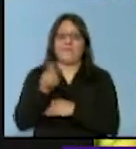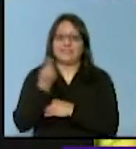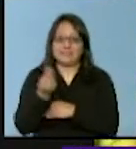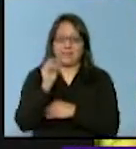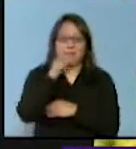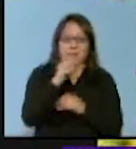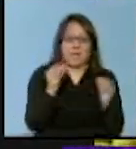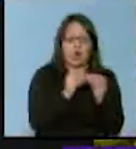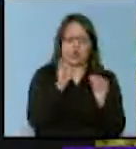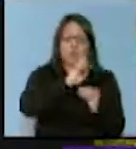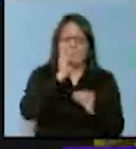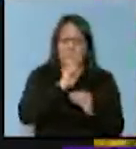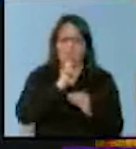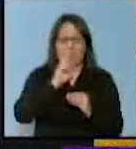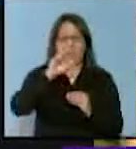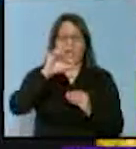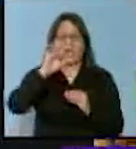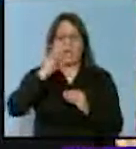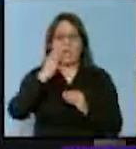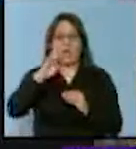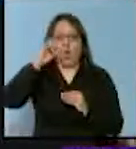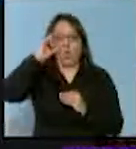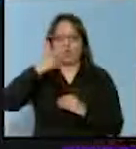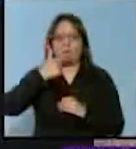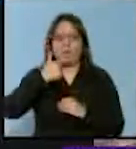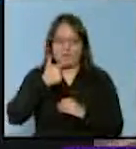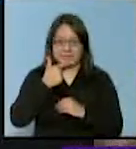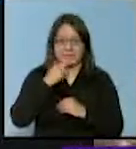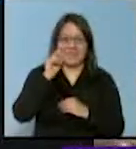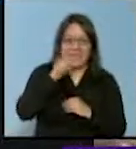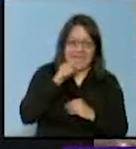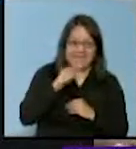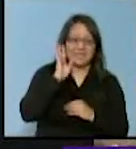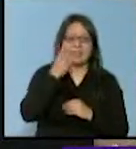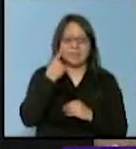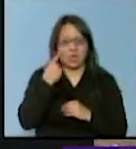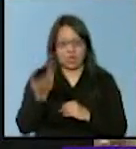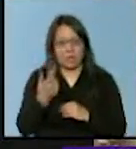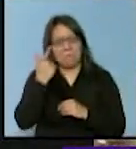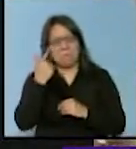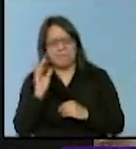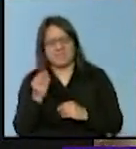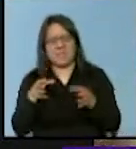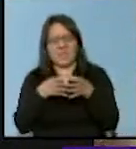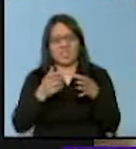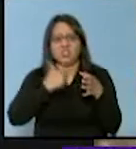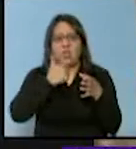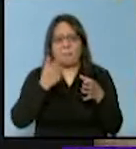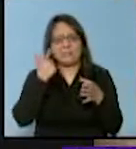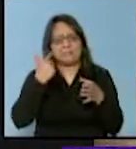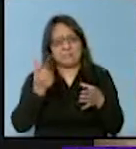vendedora acá en la feria mayorista de Monterrico. Lourdes, ¿qué te parece el precio del tomate? Y